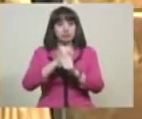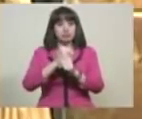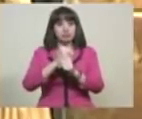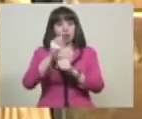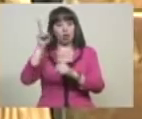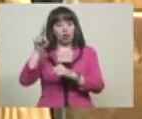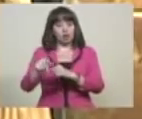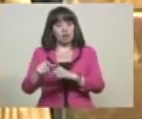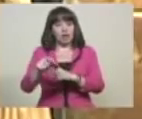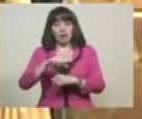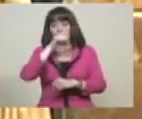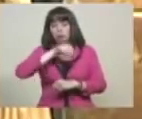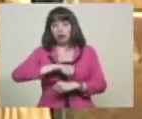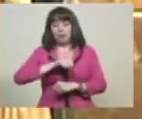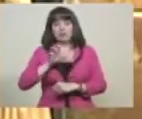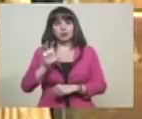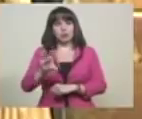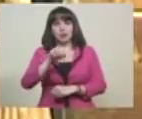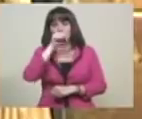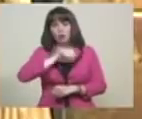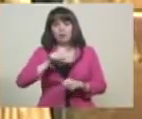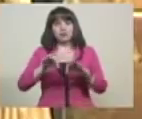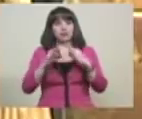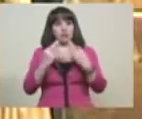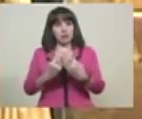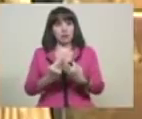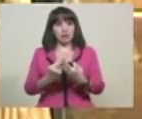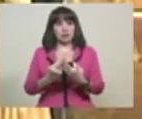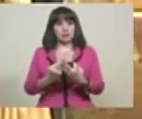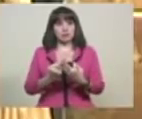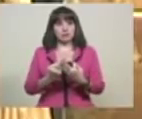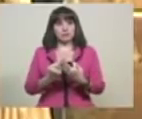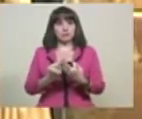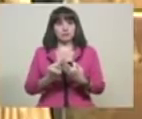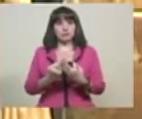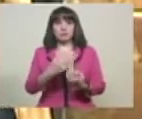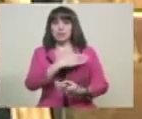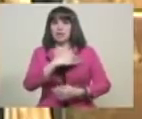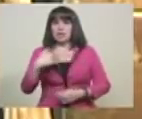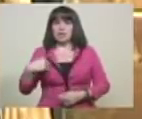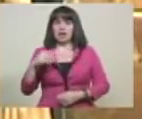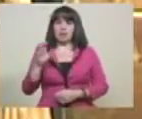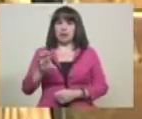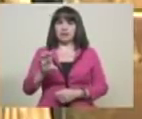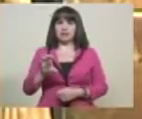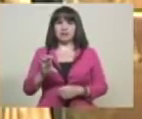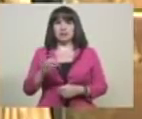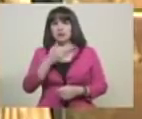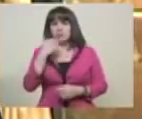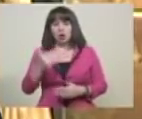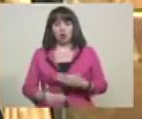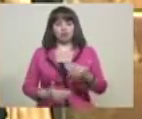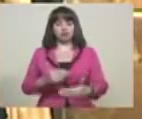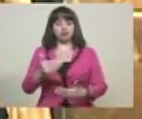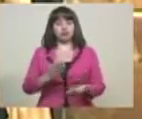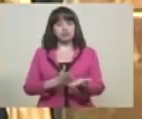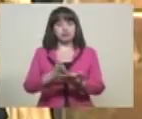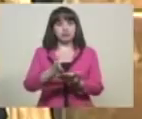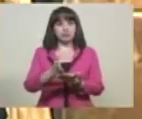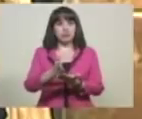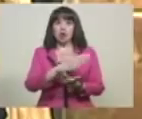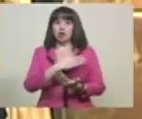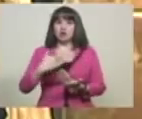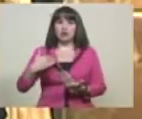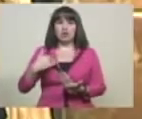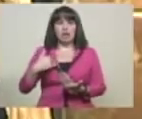al que quiere nuestro país, al que ama a su familia, al que quiere que nuestro país se recupere y siga adelante. Yo quiero